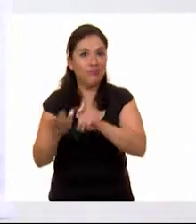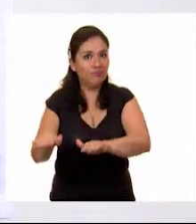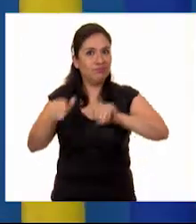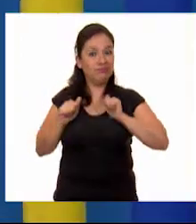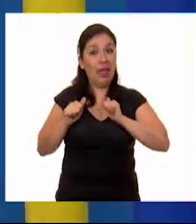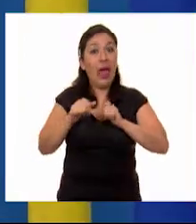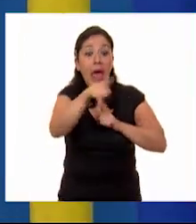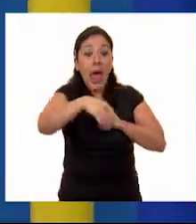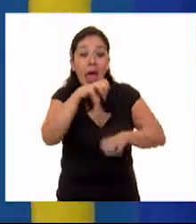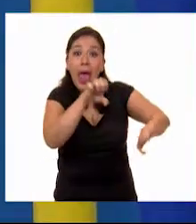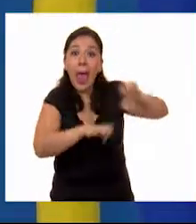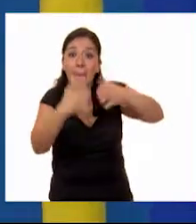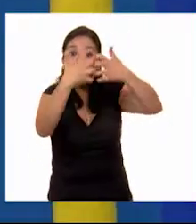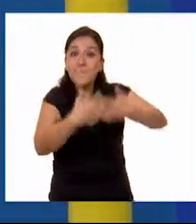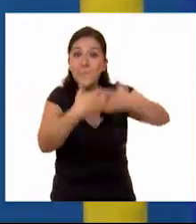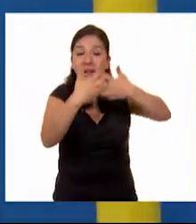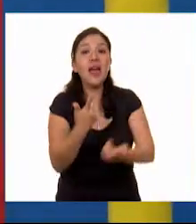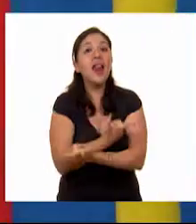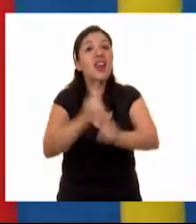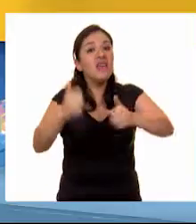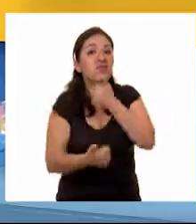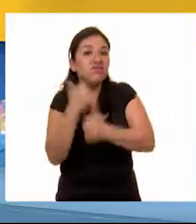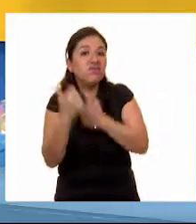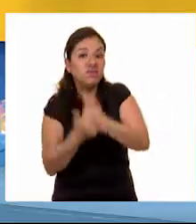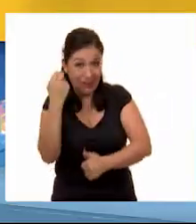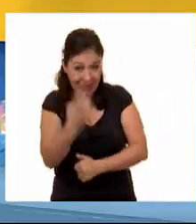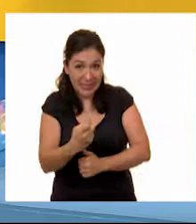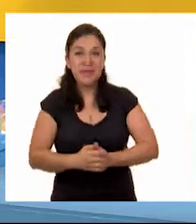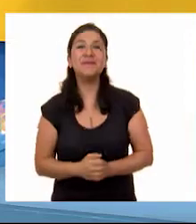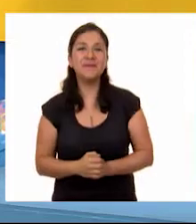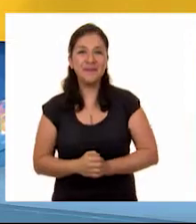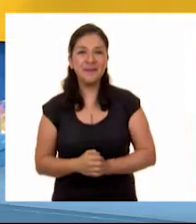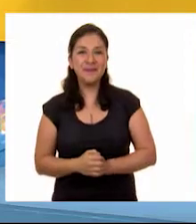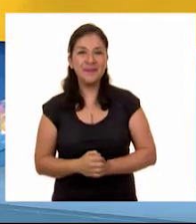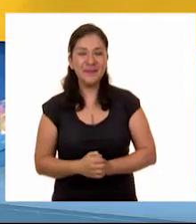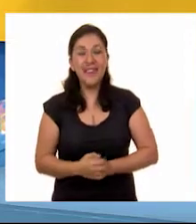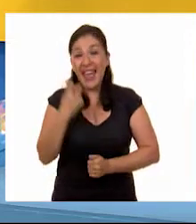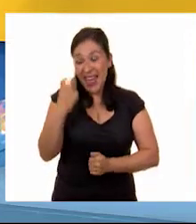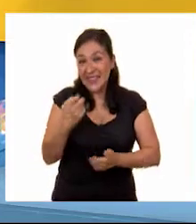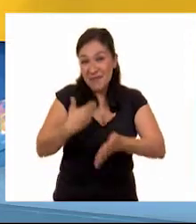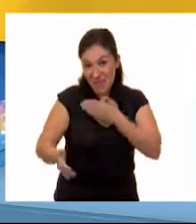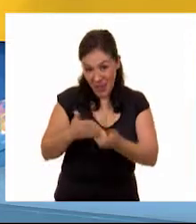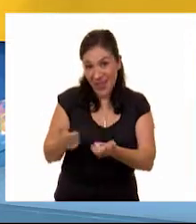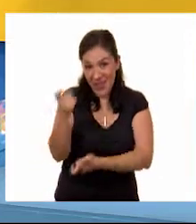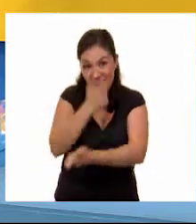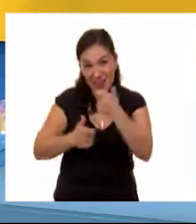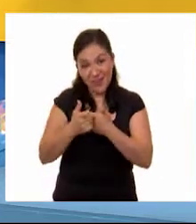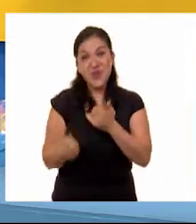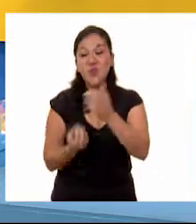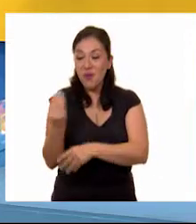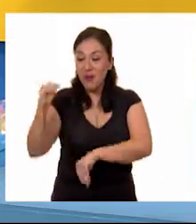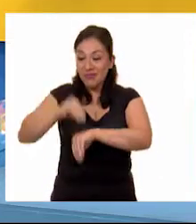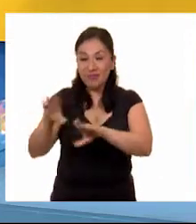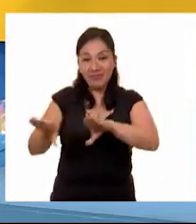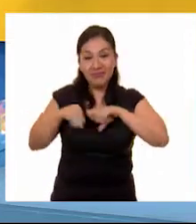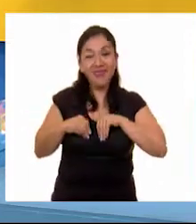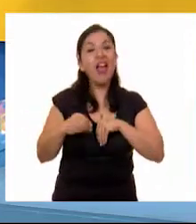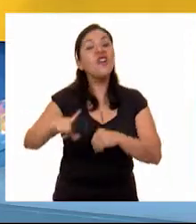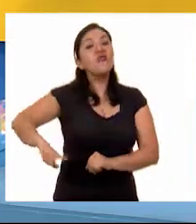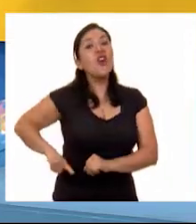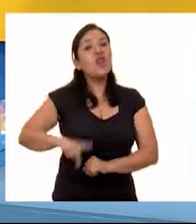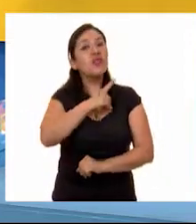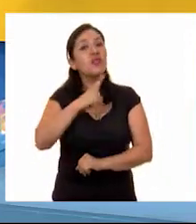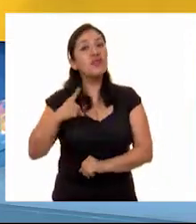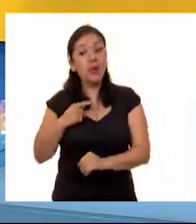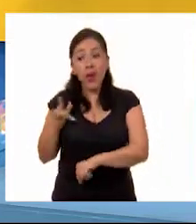deben competir libremente, ¿correcto? Así es. Con este modelo económico que se adoptó, el Estado debe